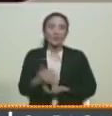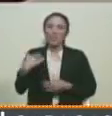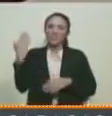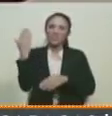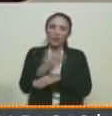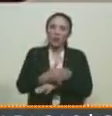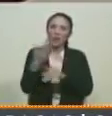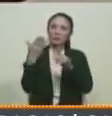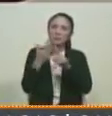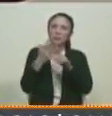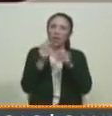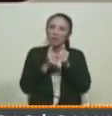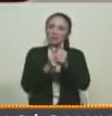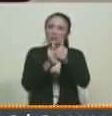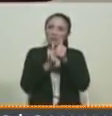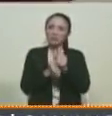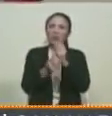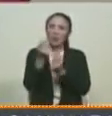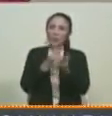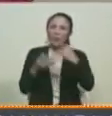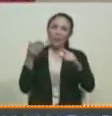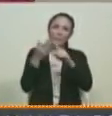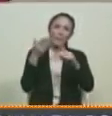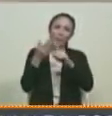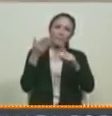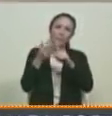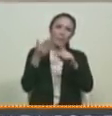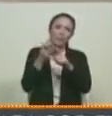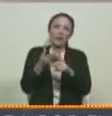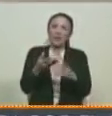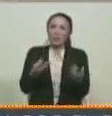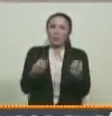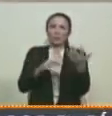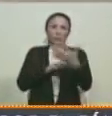sanciones, persecución económica, financiera, hacerle daño al país,